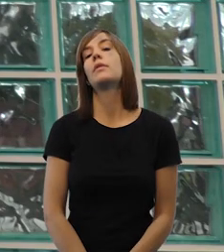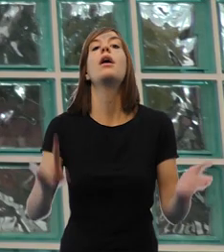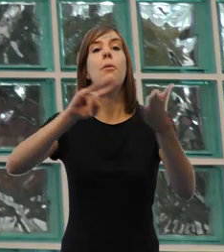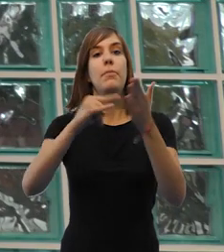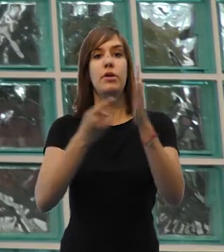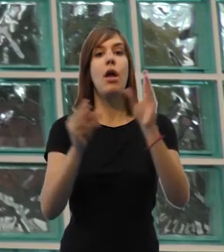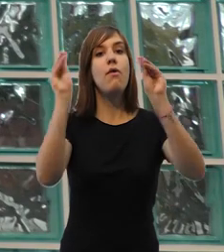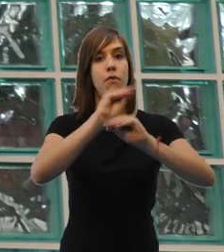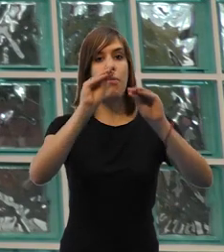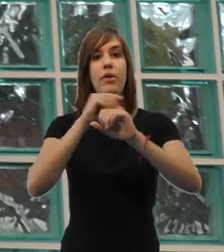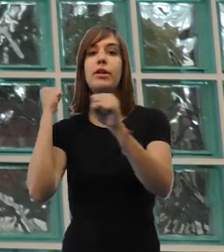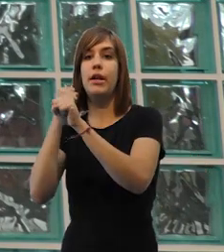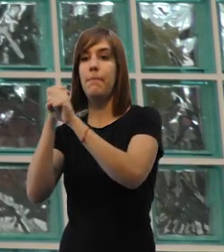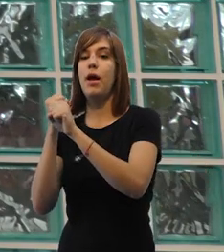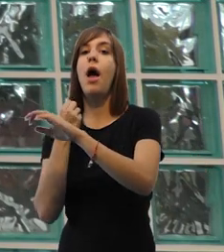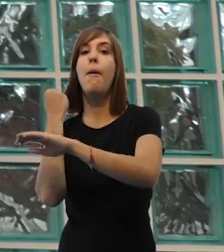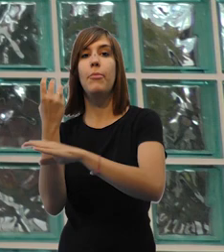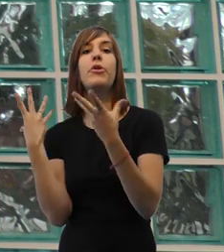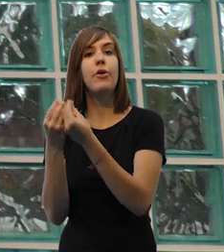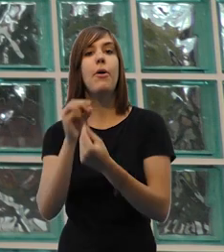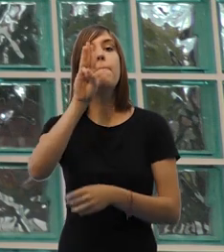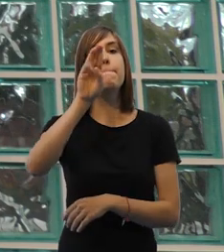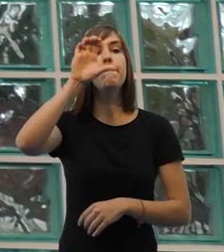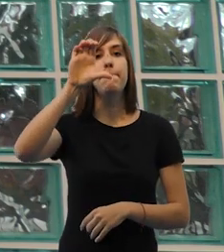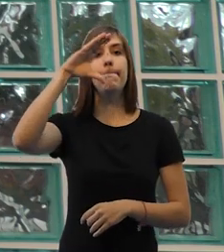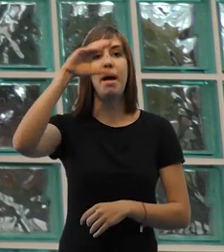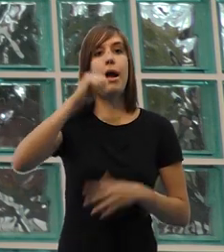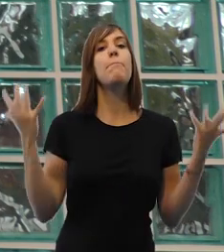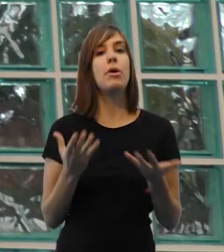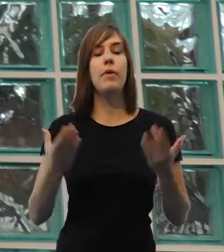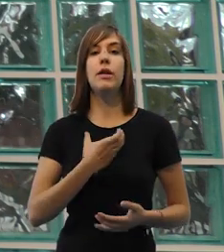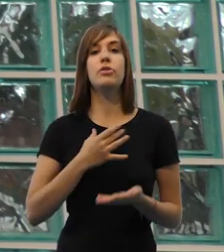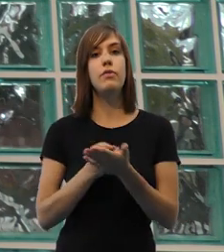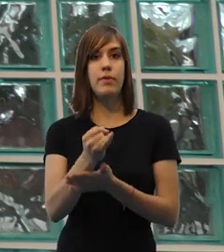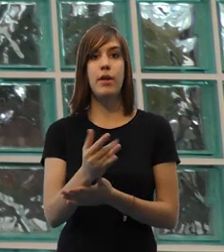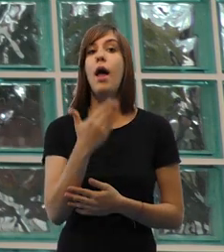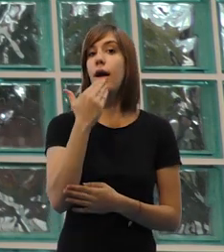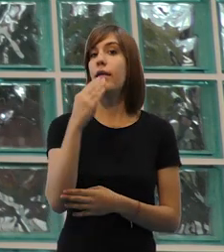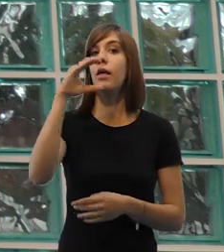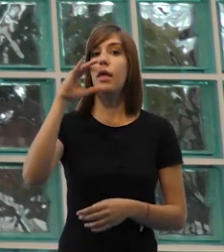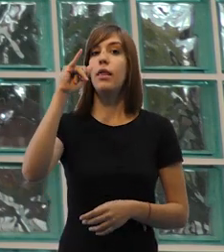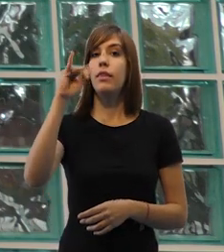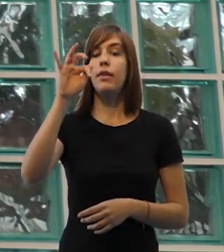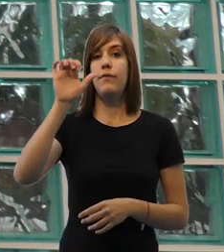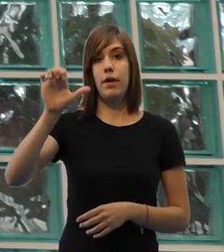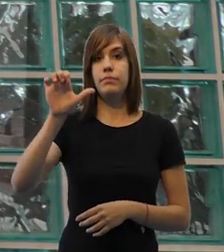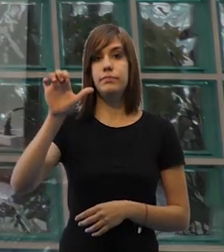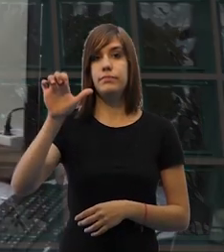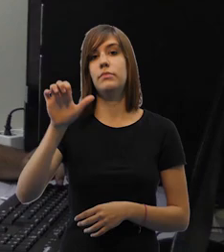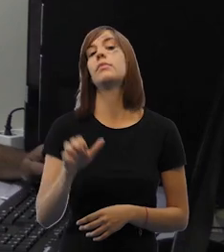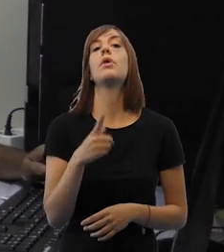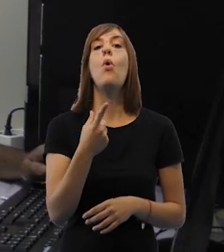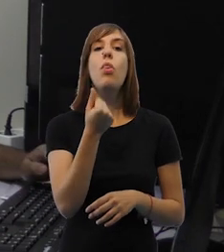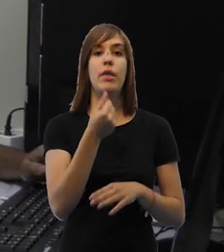El proyecto de formación y empleo con apoyo PECA está promovido por el Ayuntamiento de Fuenlabrada a través del CIFE y cuenta con